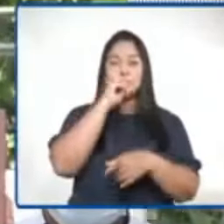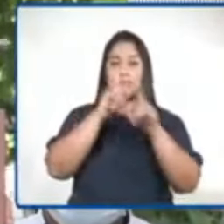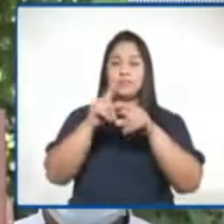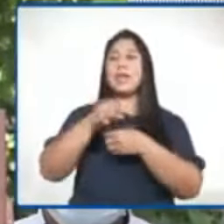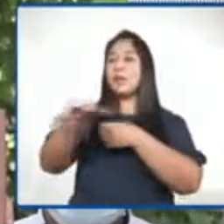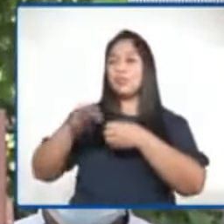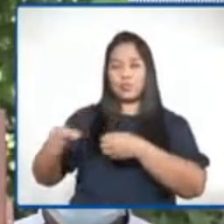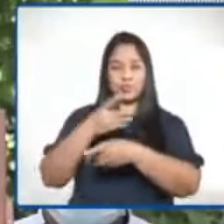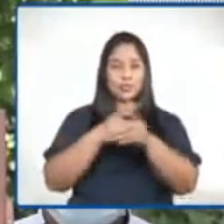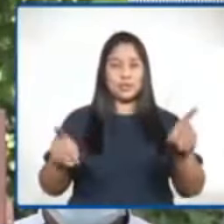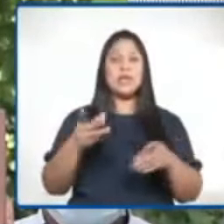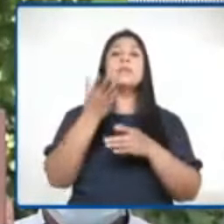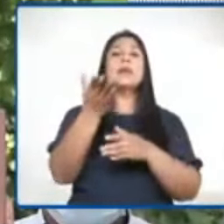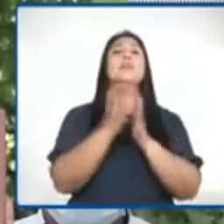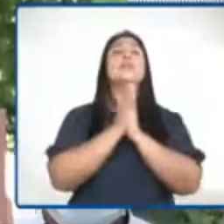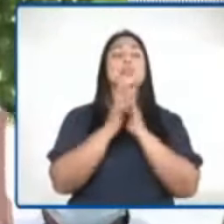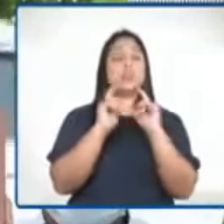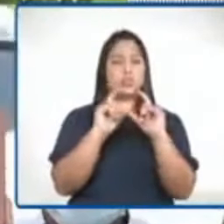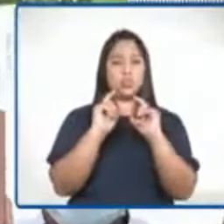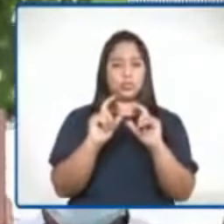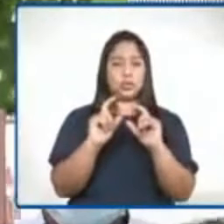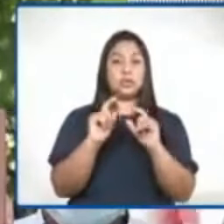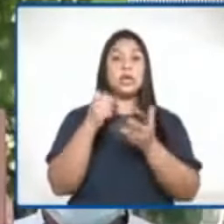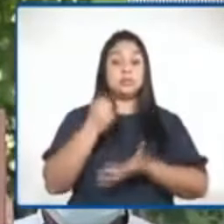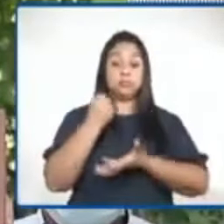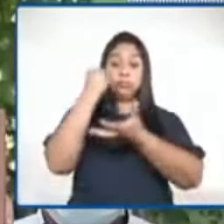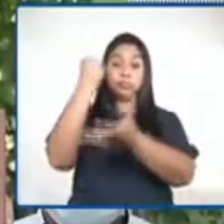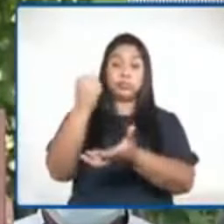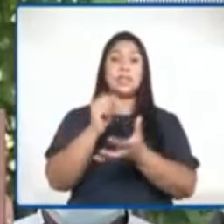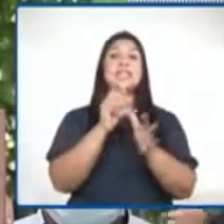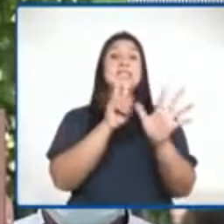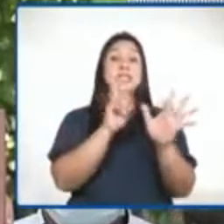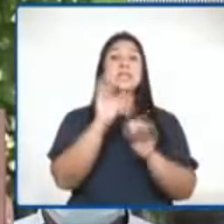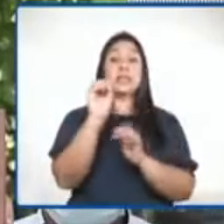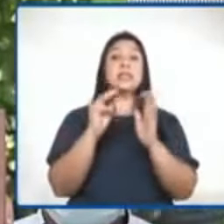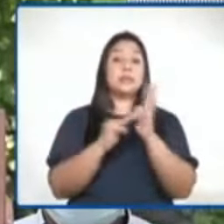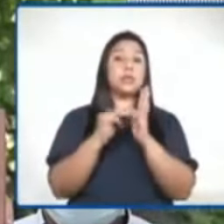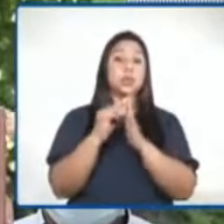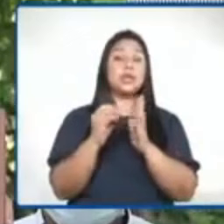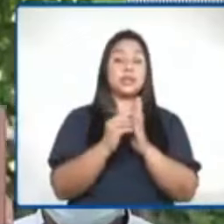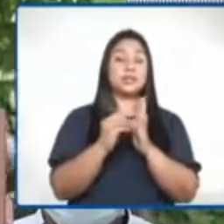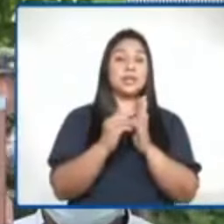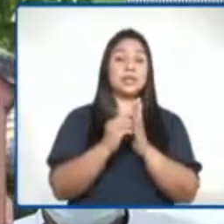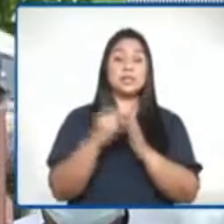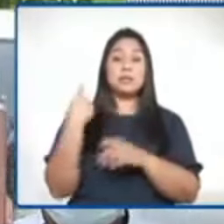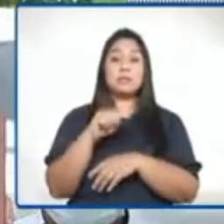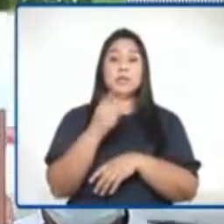democracia, pidiéndole que la cuide. La inversión alcanzó casi los 70 millones de quetzales para los